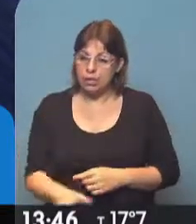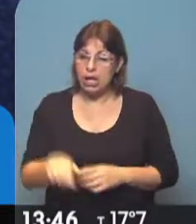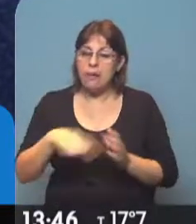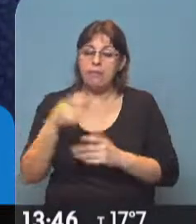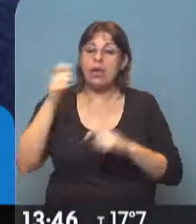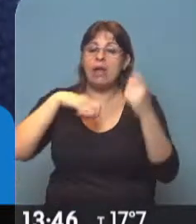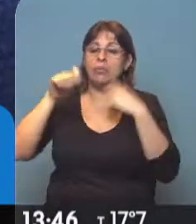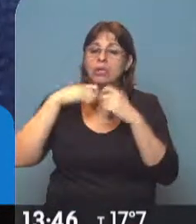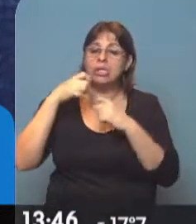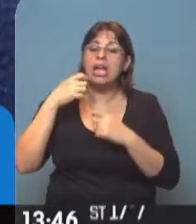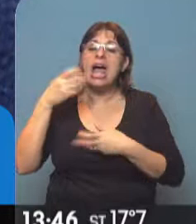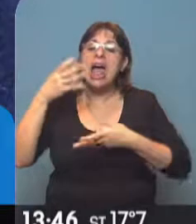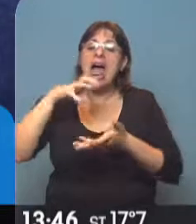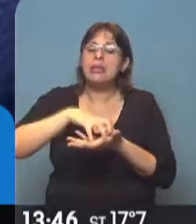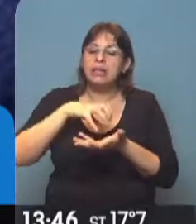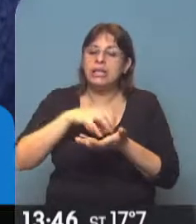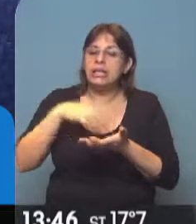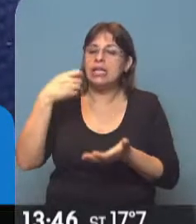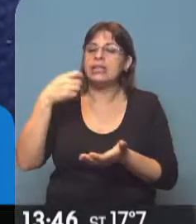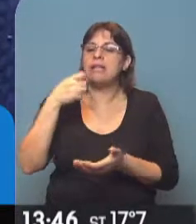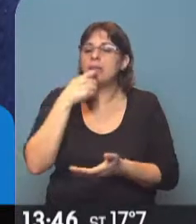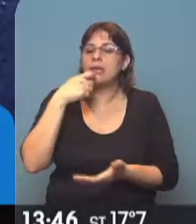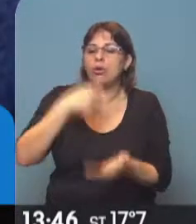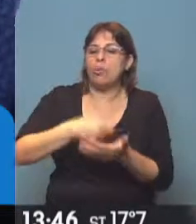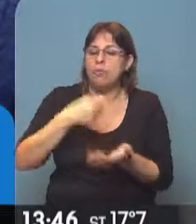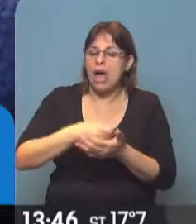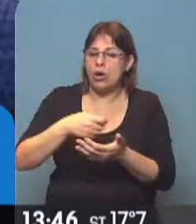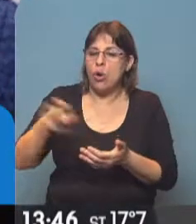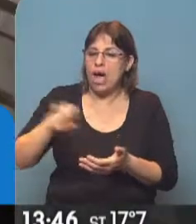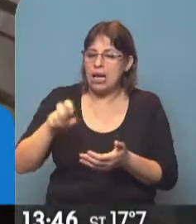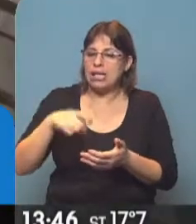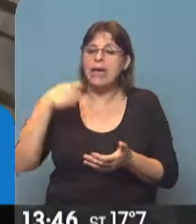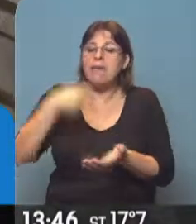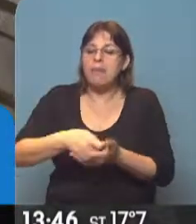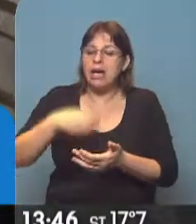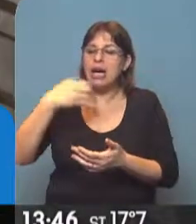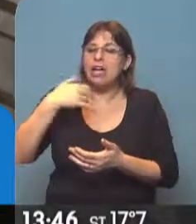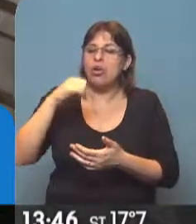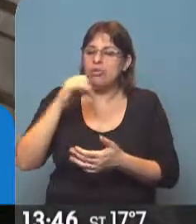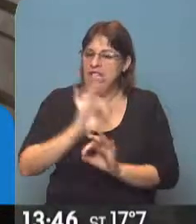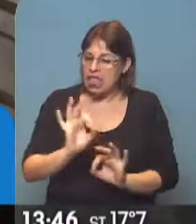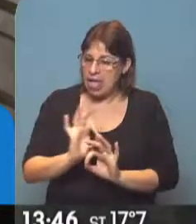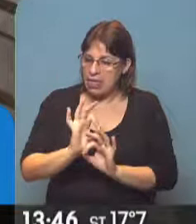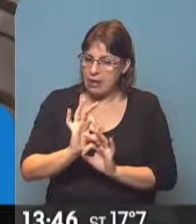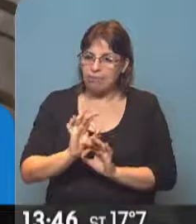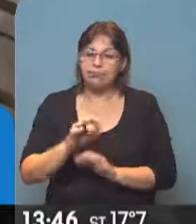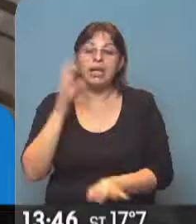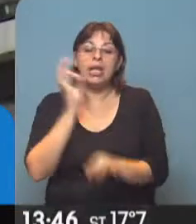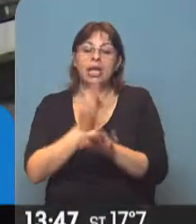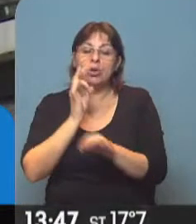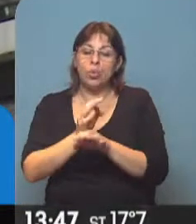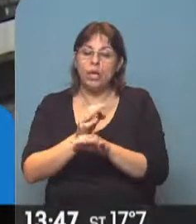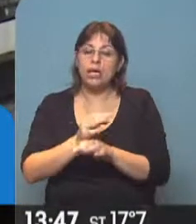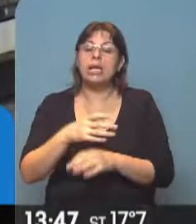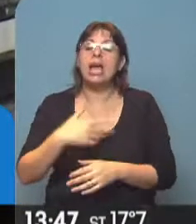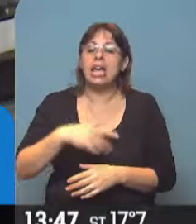inmobiliaria administre directamente el pago del alquiler, ¿no? Sin pagarle la comisión ahora. Por su parte, desde el Colegio Profesional